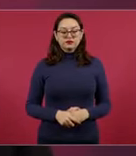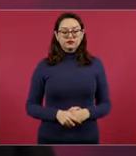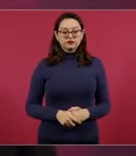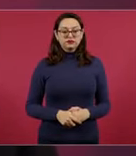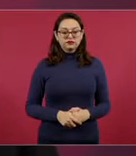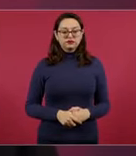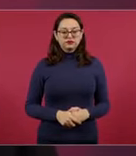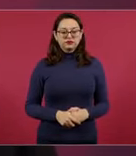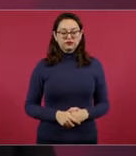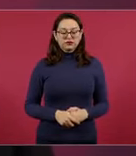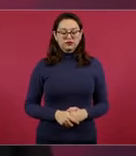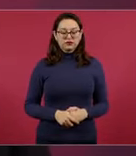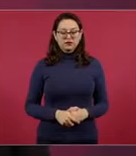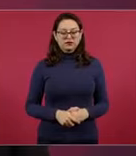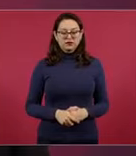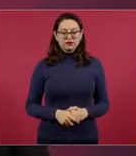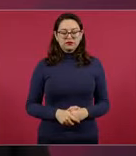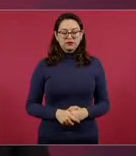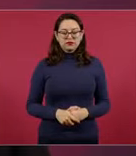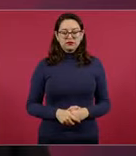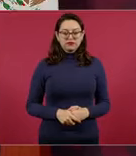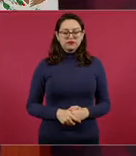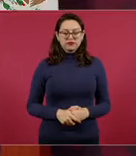no se aborda el tema.